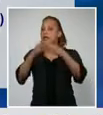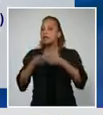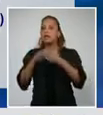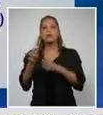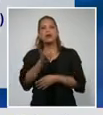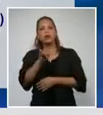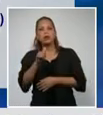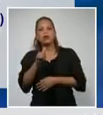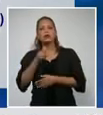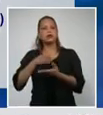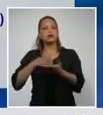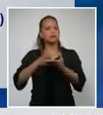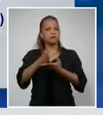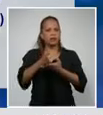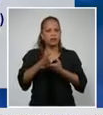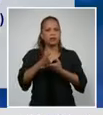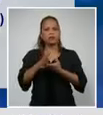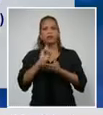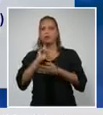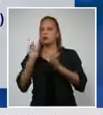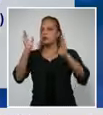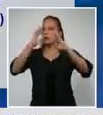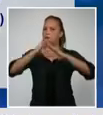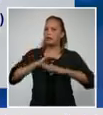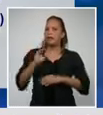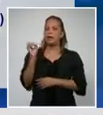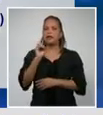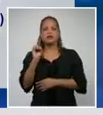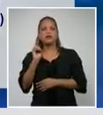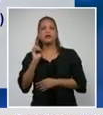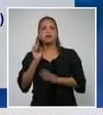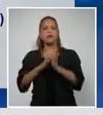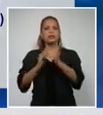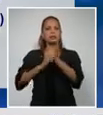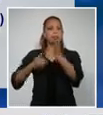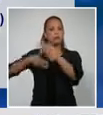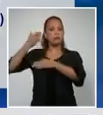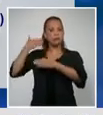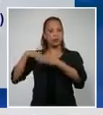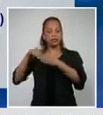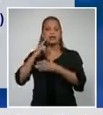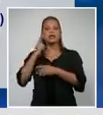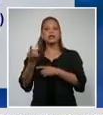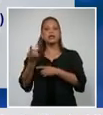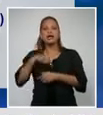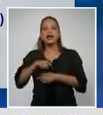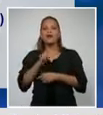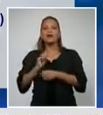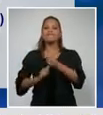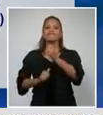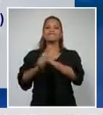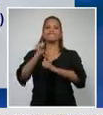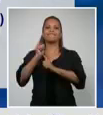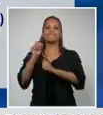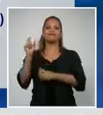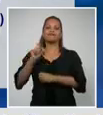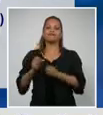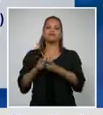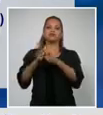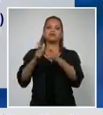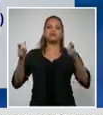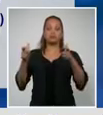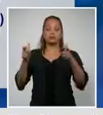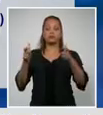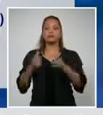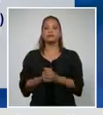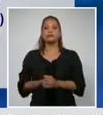casi así, sin casos durante meses y ha tenido un rebrote importante.